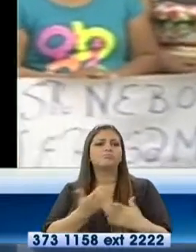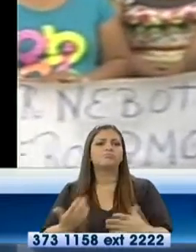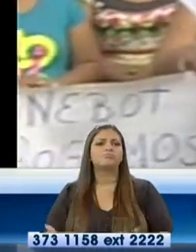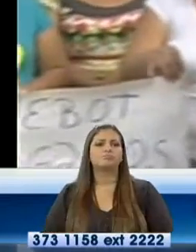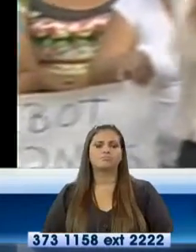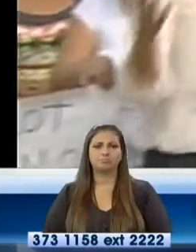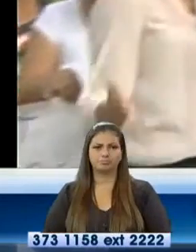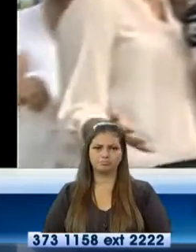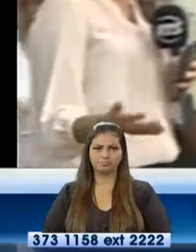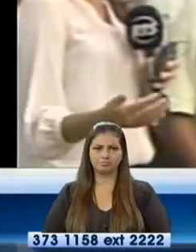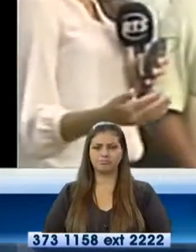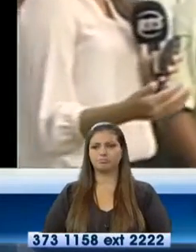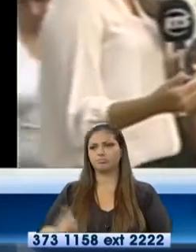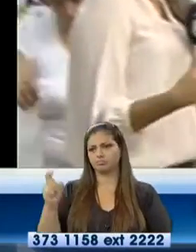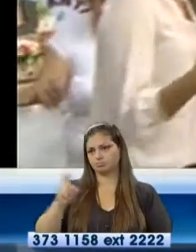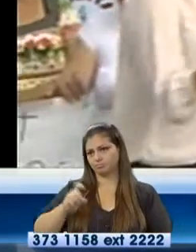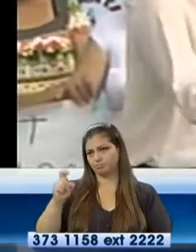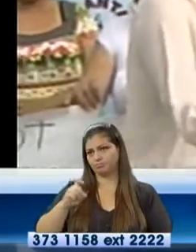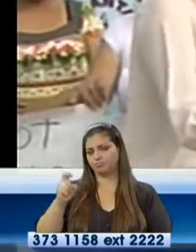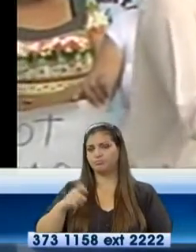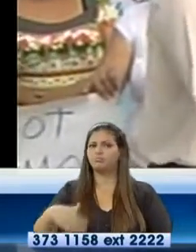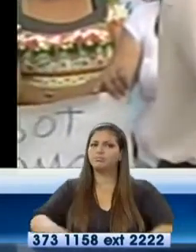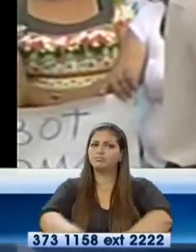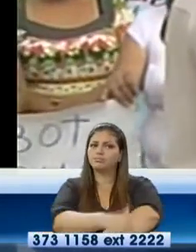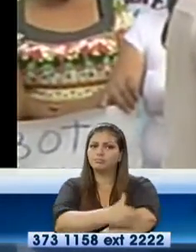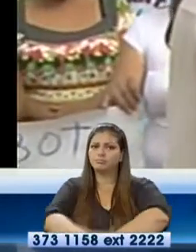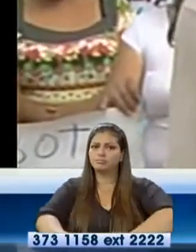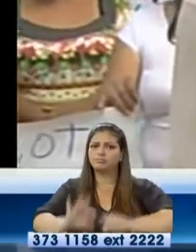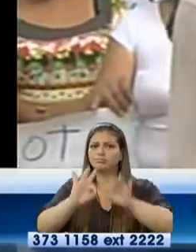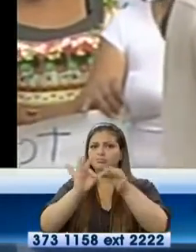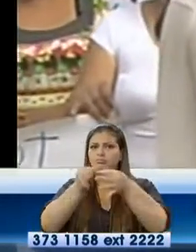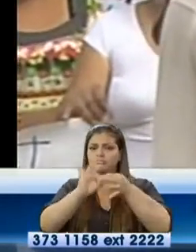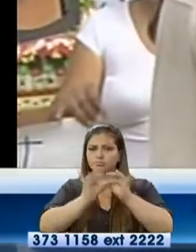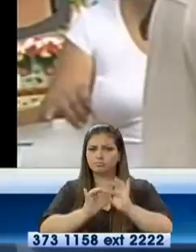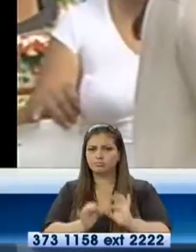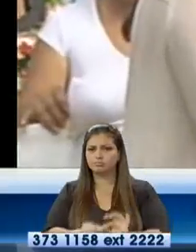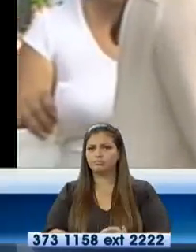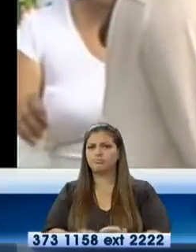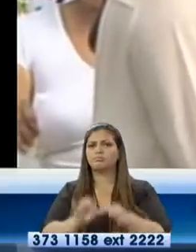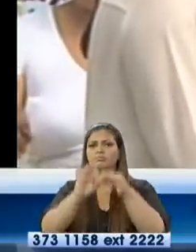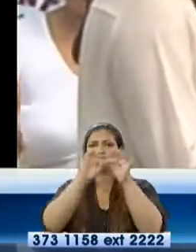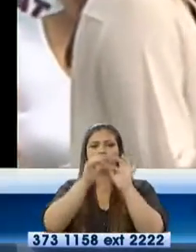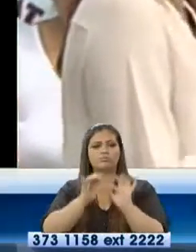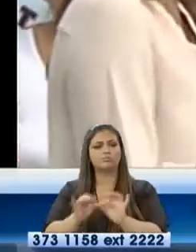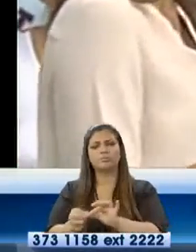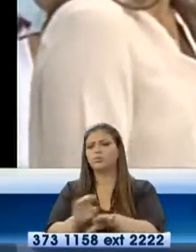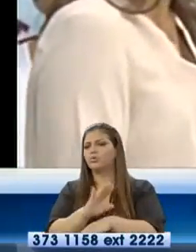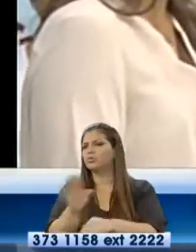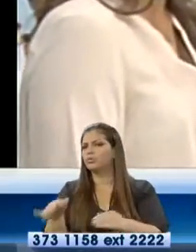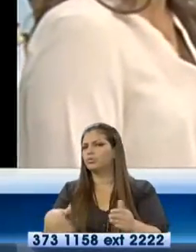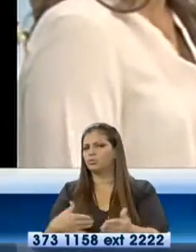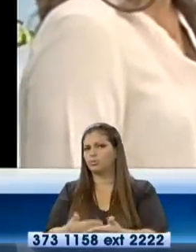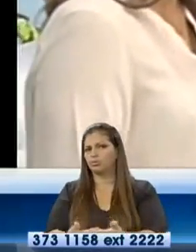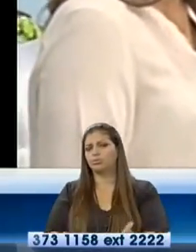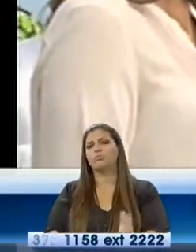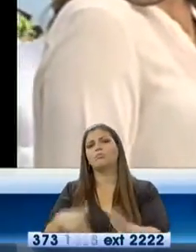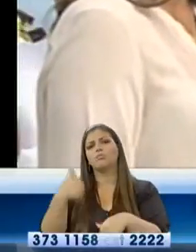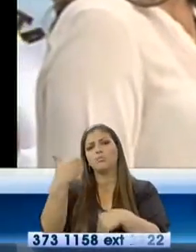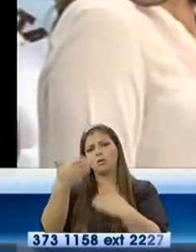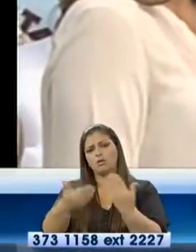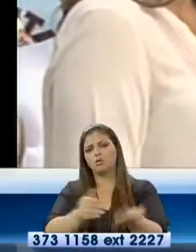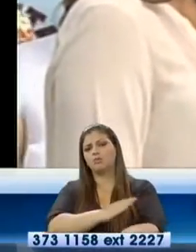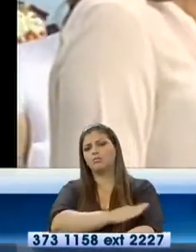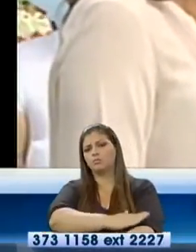obra de regeneración, momentáneamente que venga una maquinaria y efectúe un relleno. Eso es lo que más o menos manifestaban ustedes. Más o menos aproximadamente